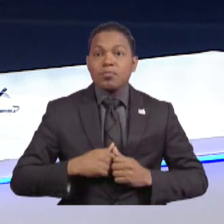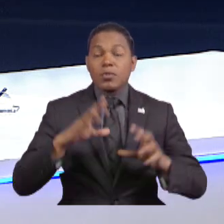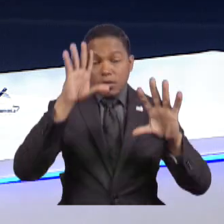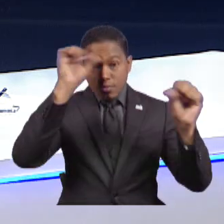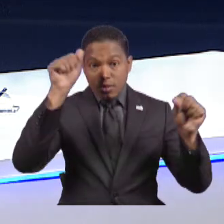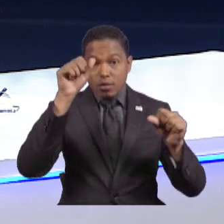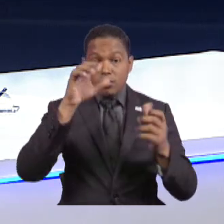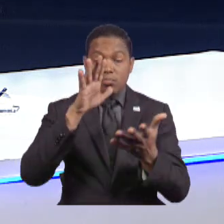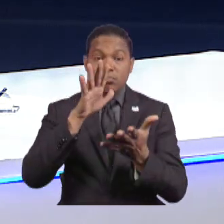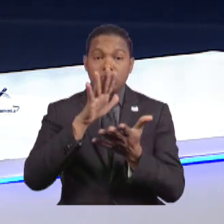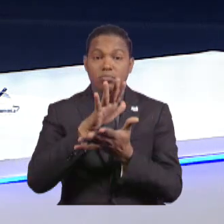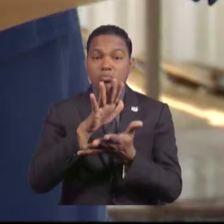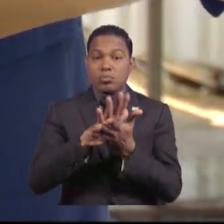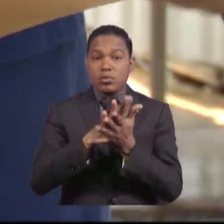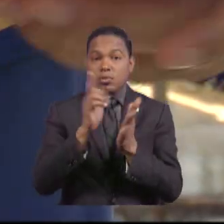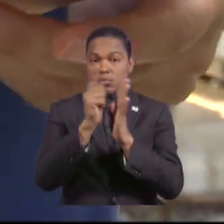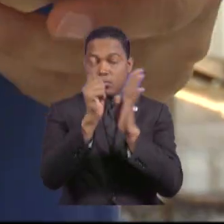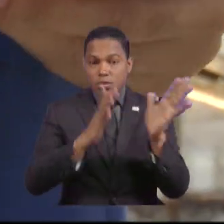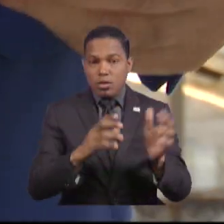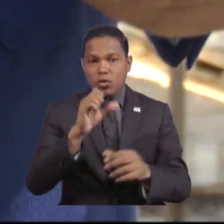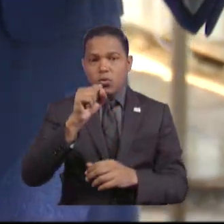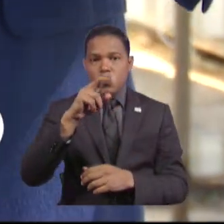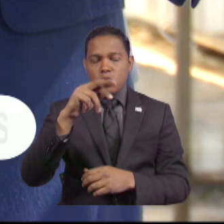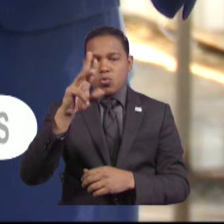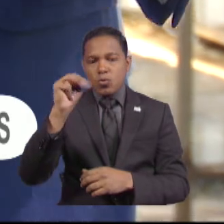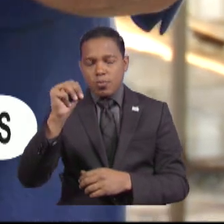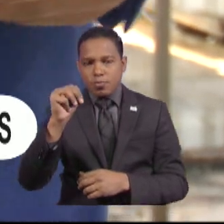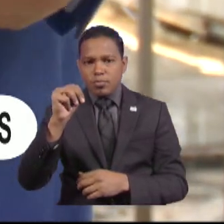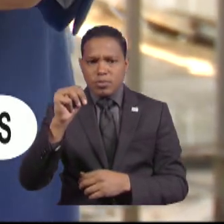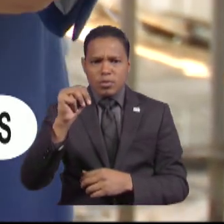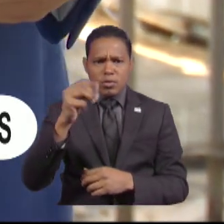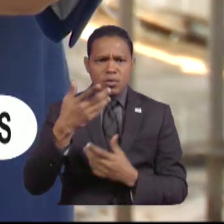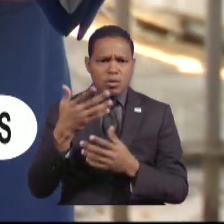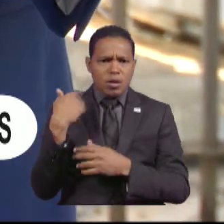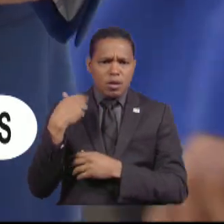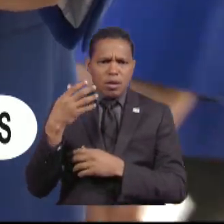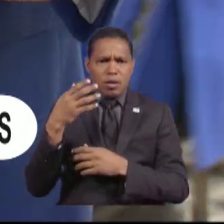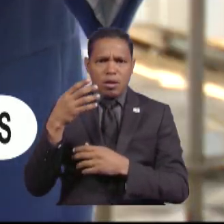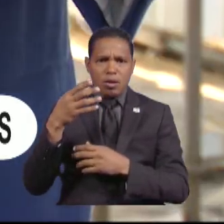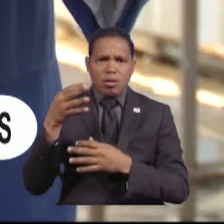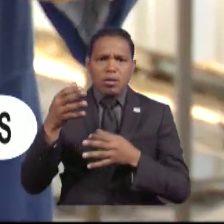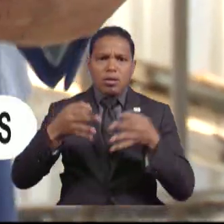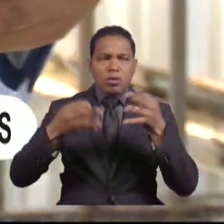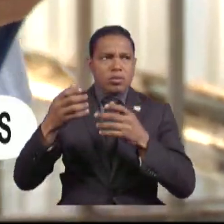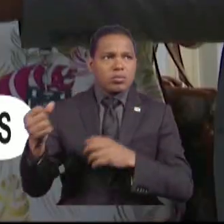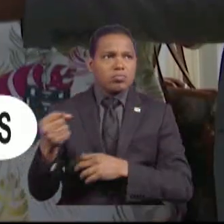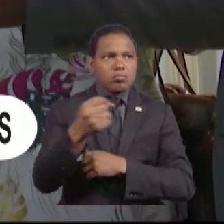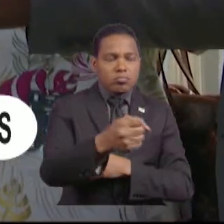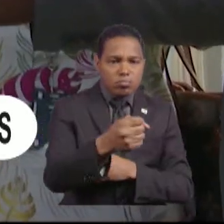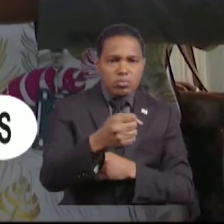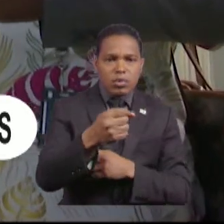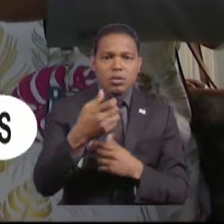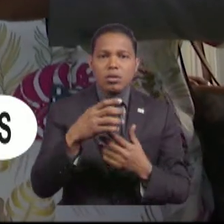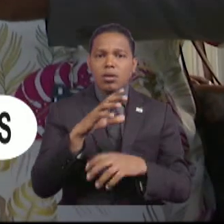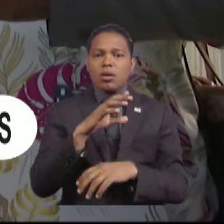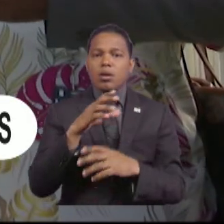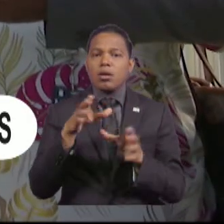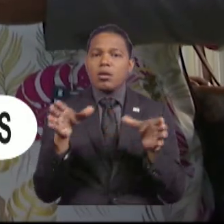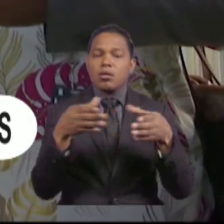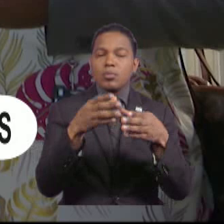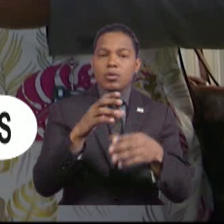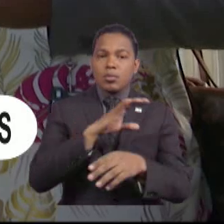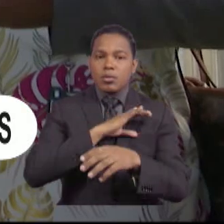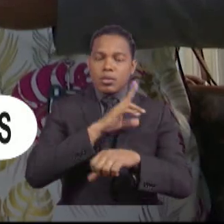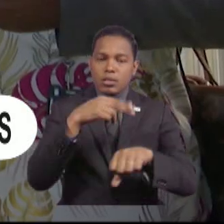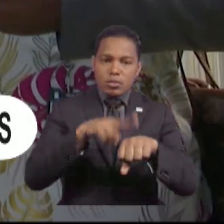Colegio de Abogados, Surún Hernández, expresó que va a someter a la justicia a la dirección de la Policía Nacional por lo que califica de secuestro